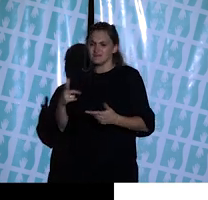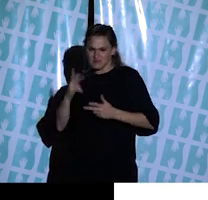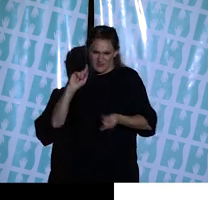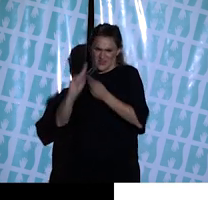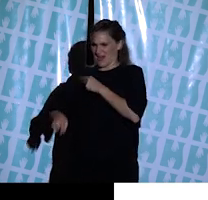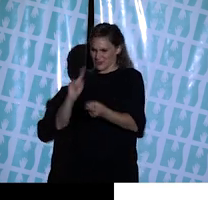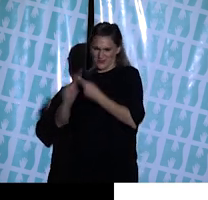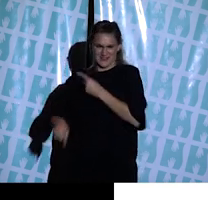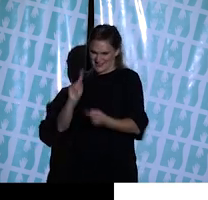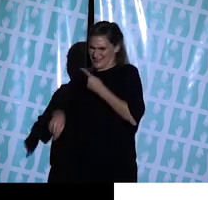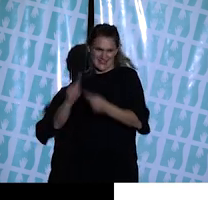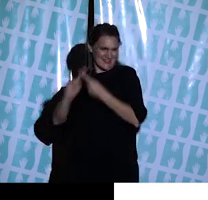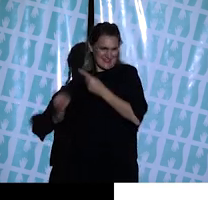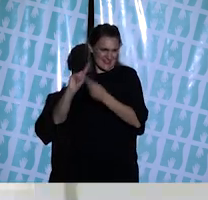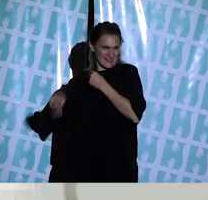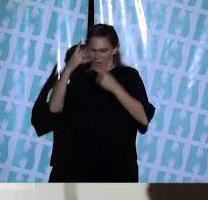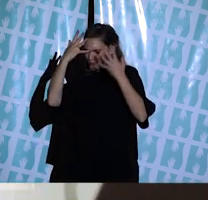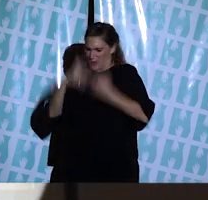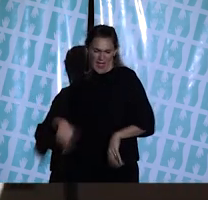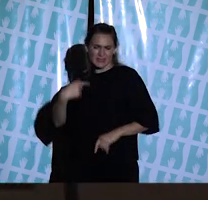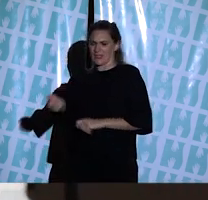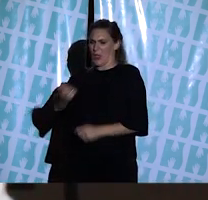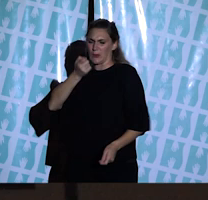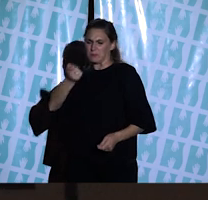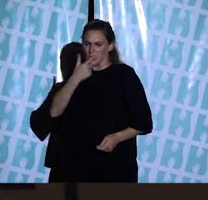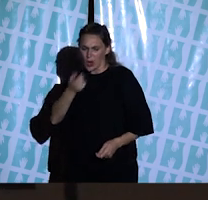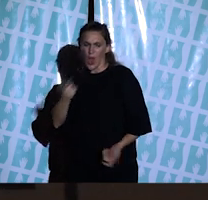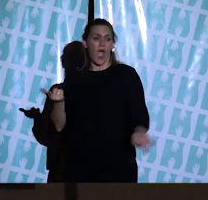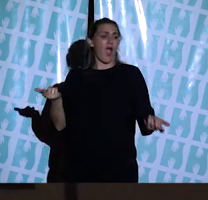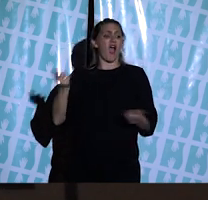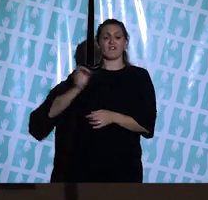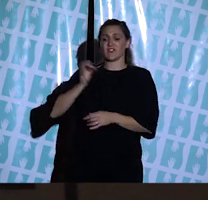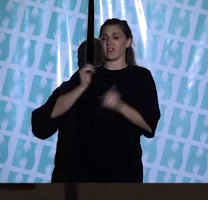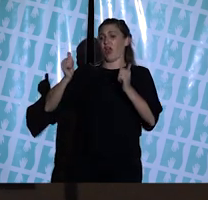de drogas, la mala alimentación, estilo de vida sedentario,